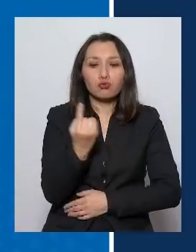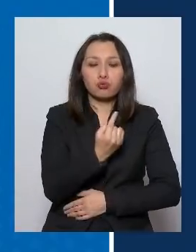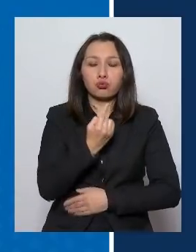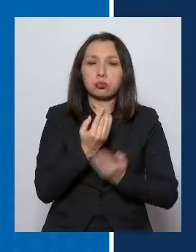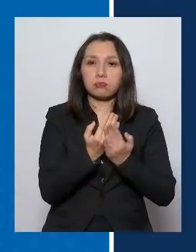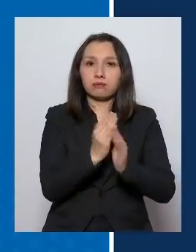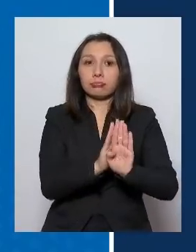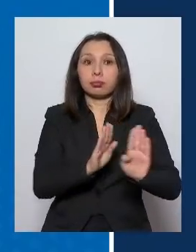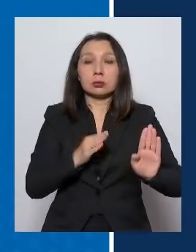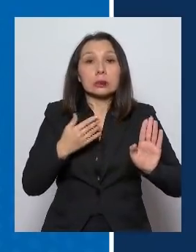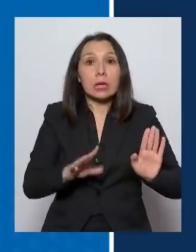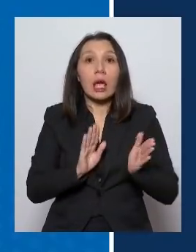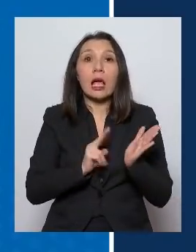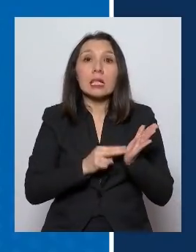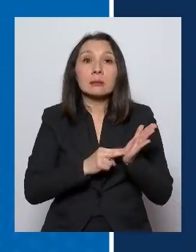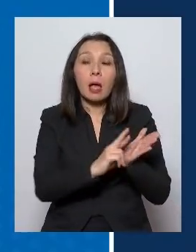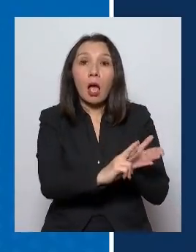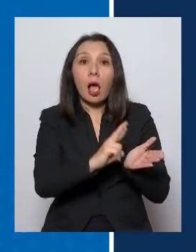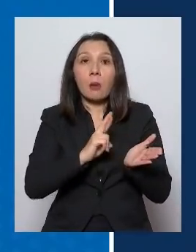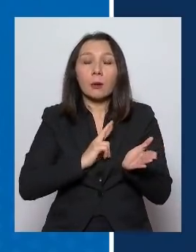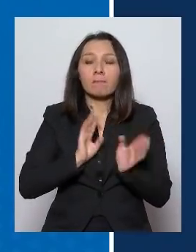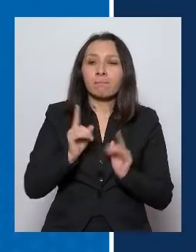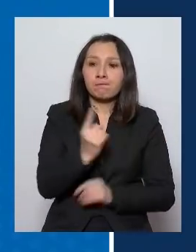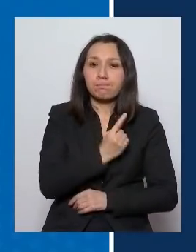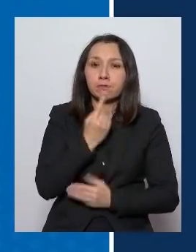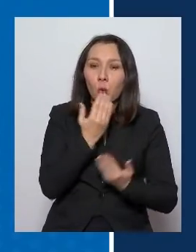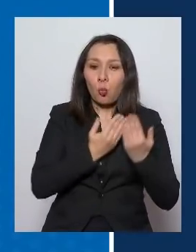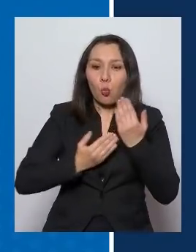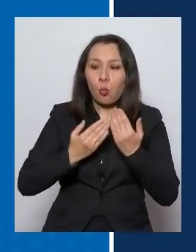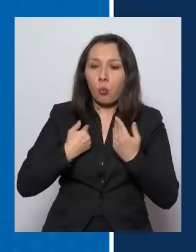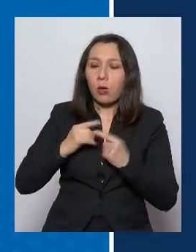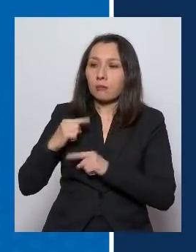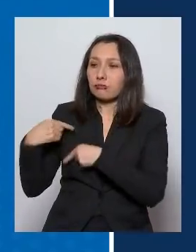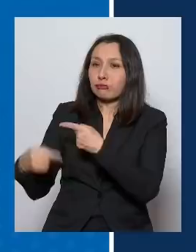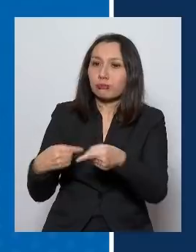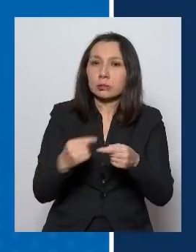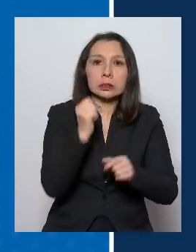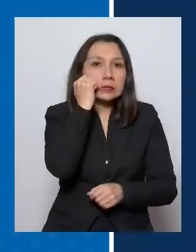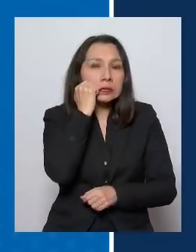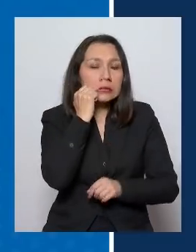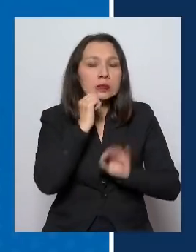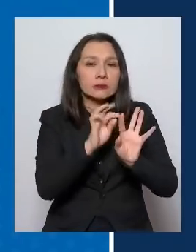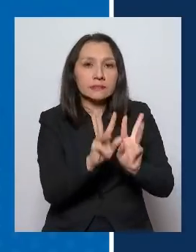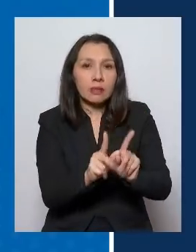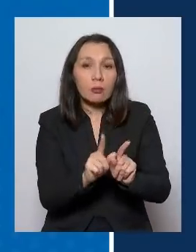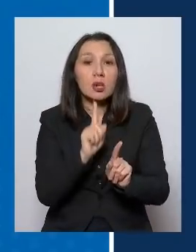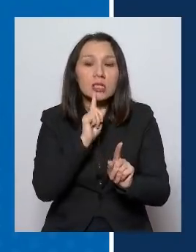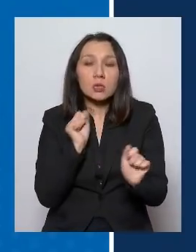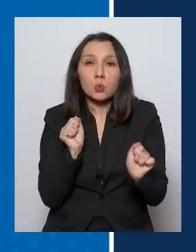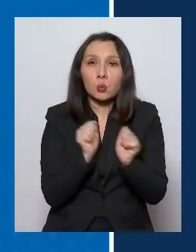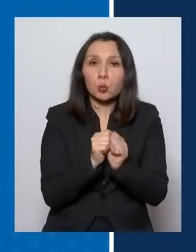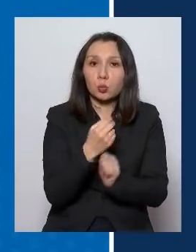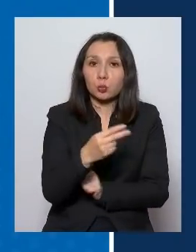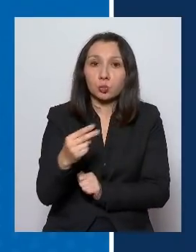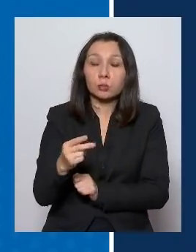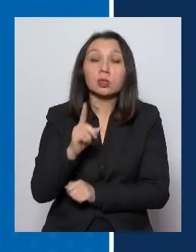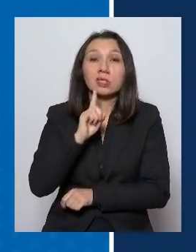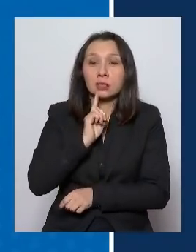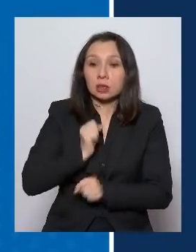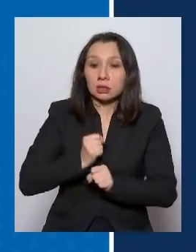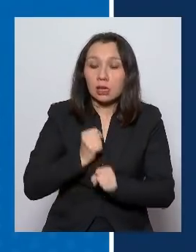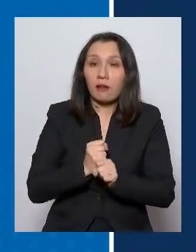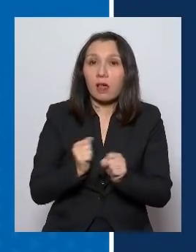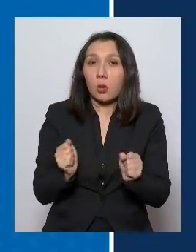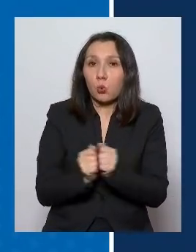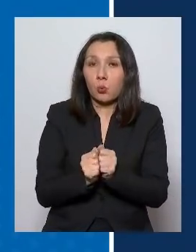aislamiento. Y esto con el único fin de que puedan cuidar a sus seres queridos, a quienes están con ellos, a quienes trabajan